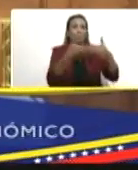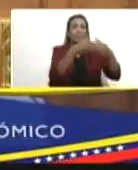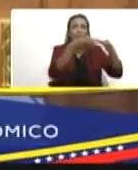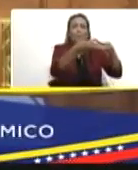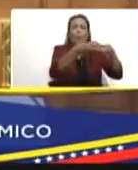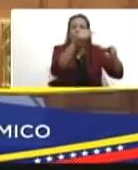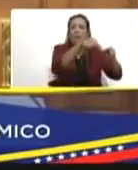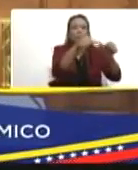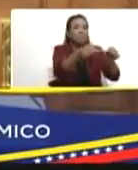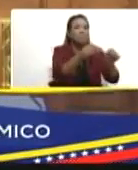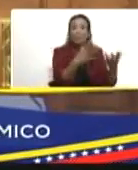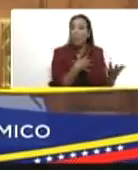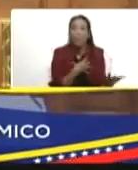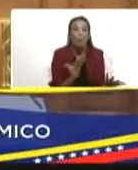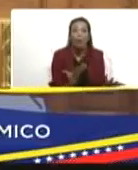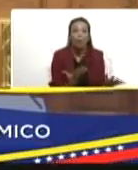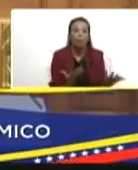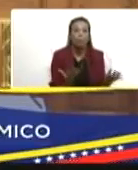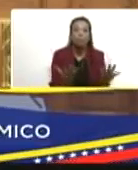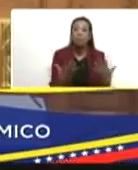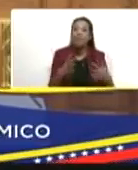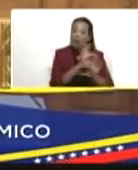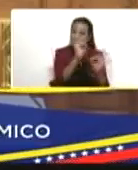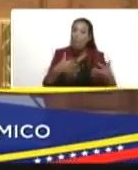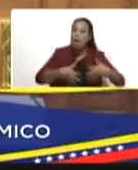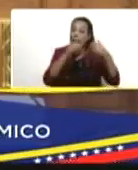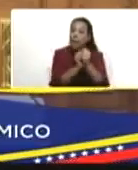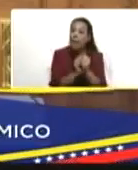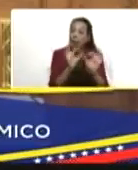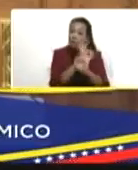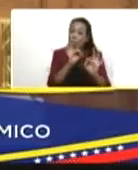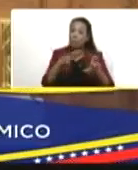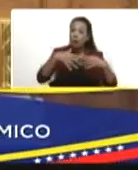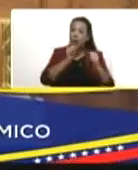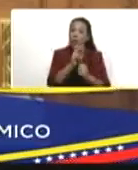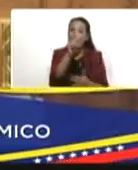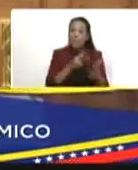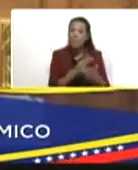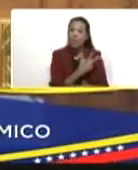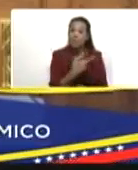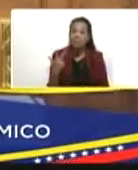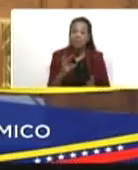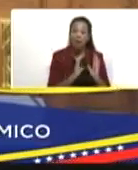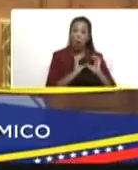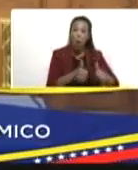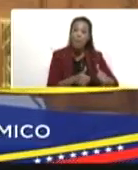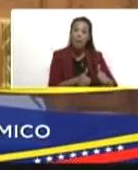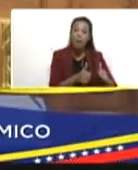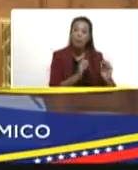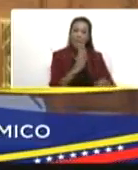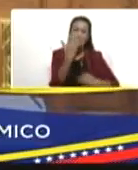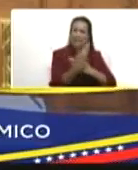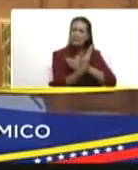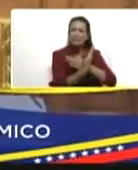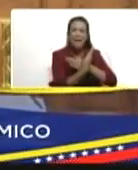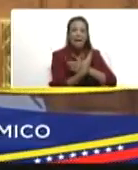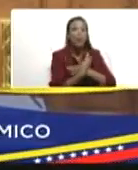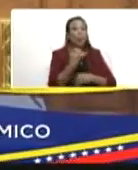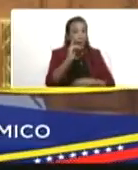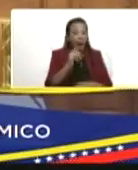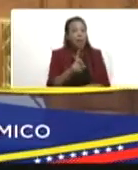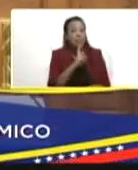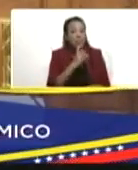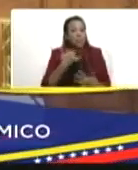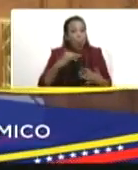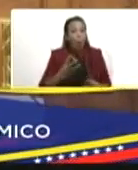mundial verdaderas acciones de guerra en el 2023 estas sanciones que siguen